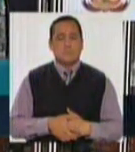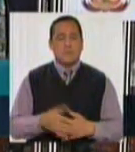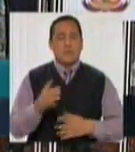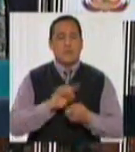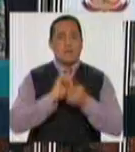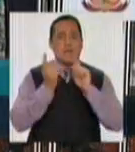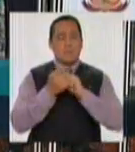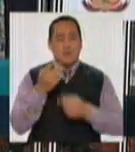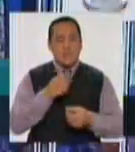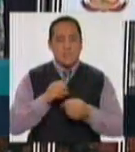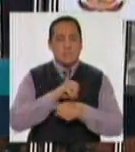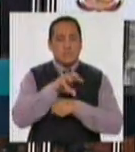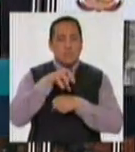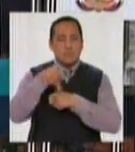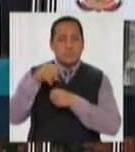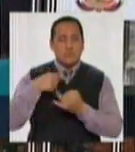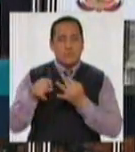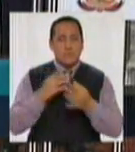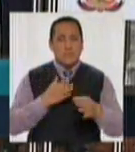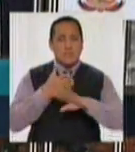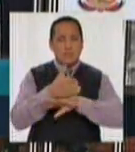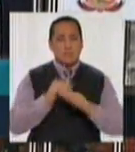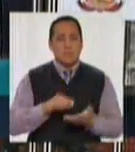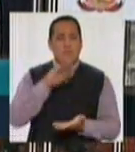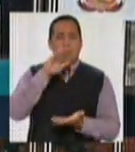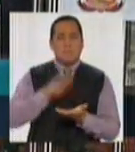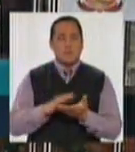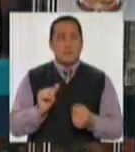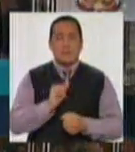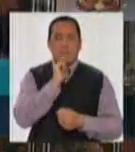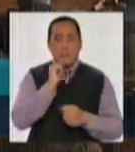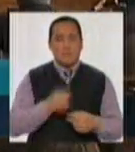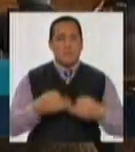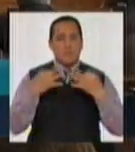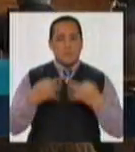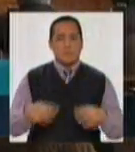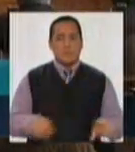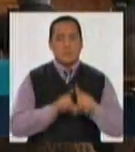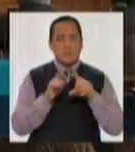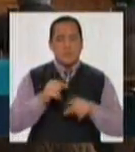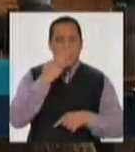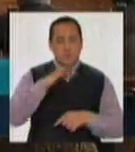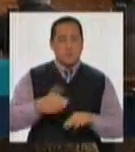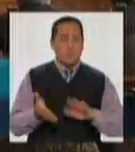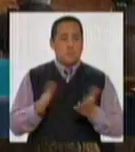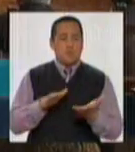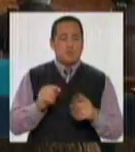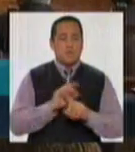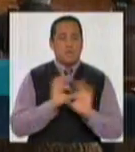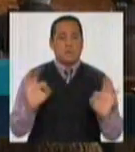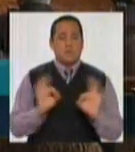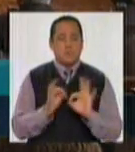cambios en la distribución de ingresos y redujeron también la mortalidad